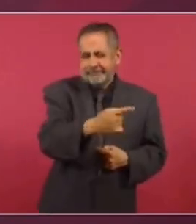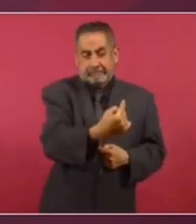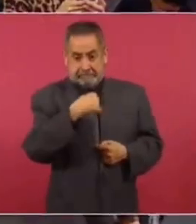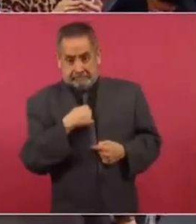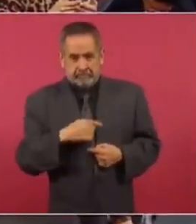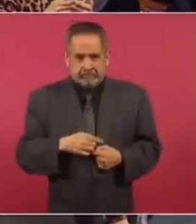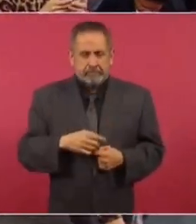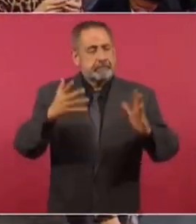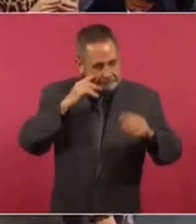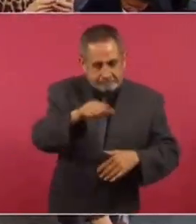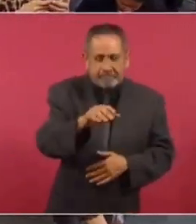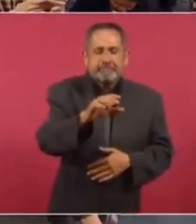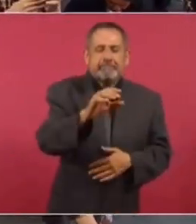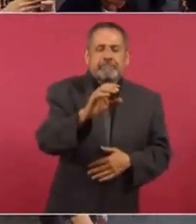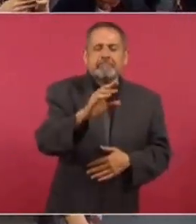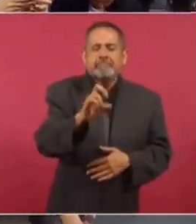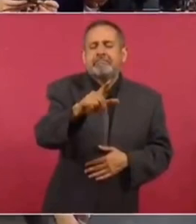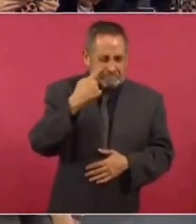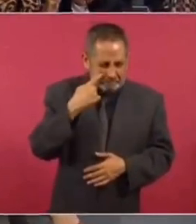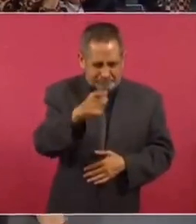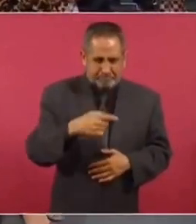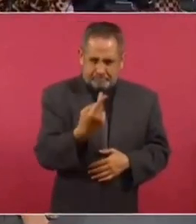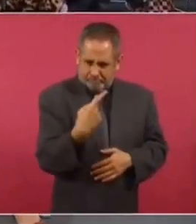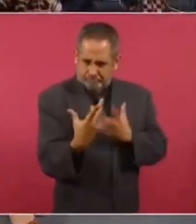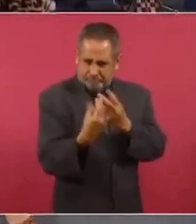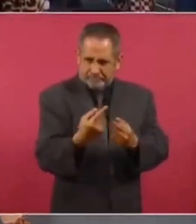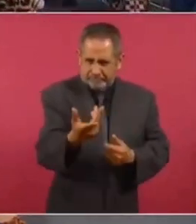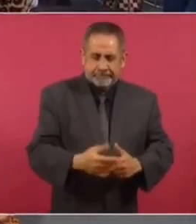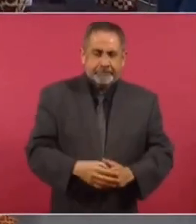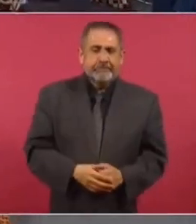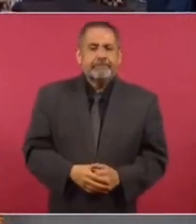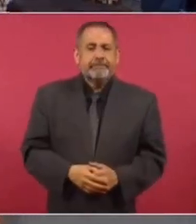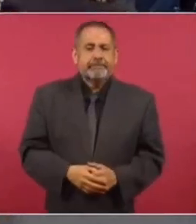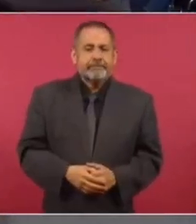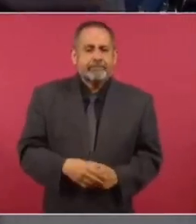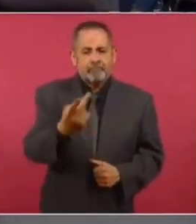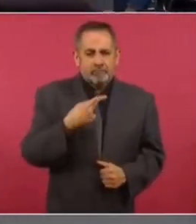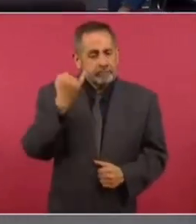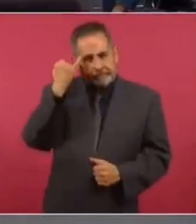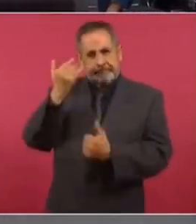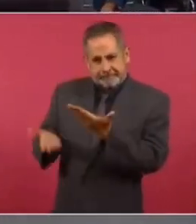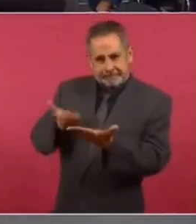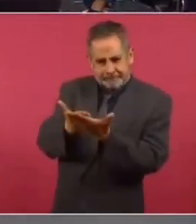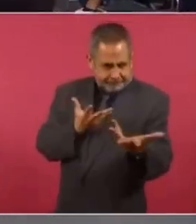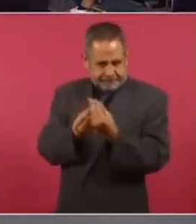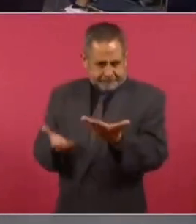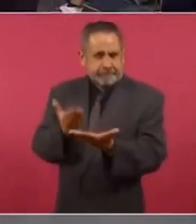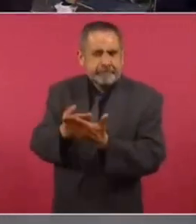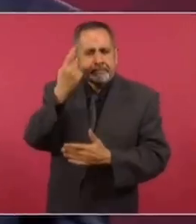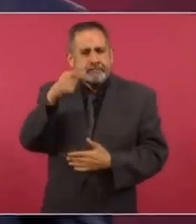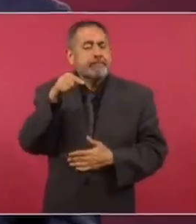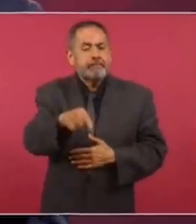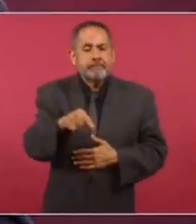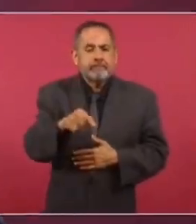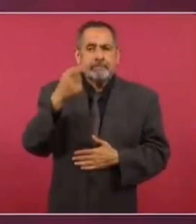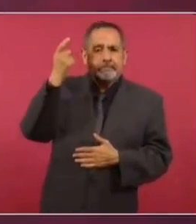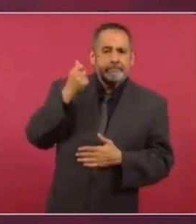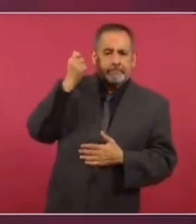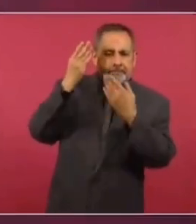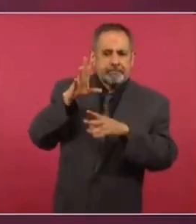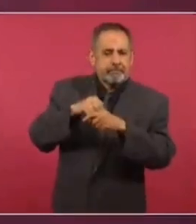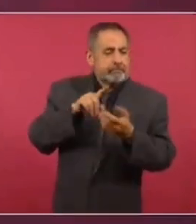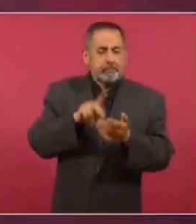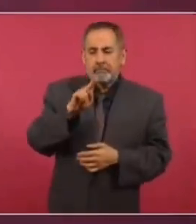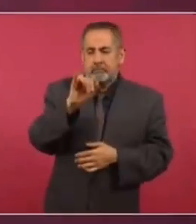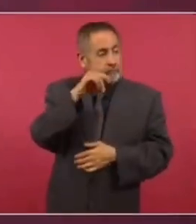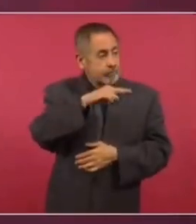Abel Santiago vamos a hacer este algo juntos vamos a presentar una iniciativa para que desaparezcan los fideicomisos de poder